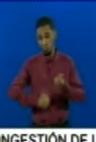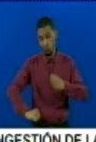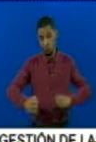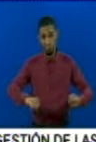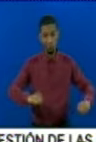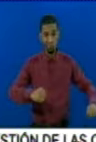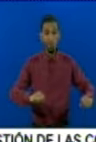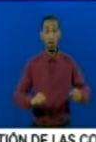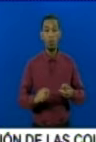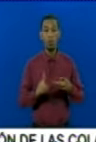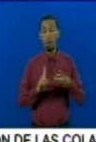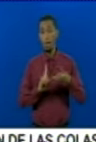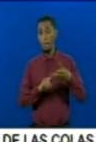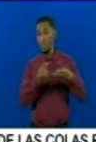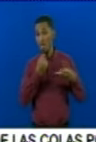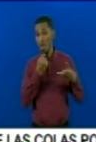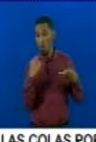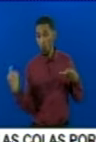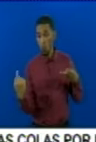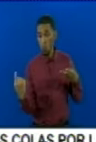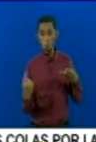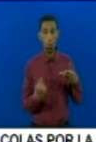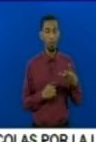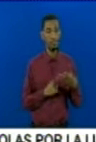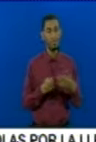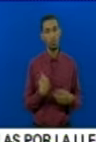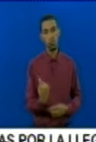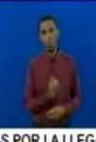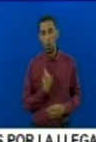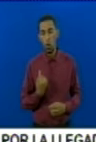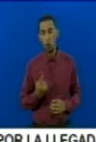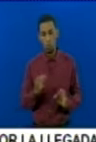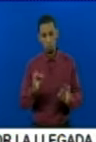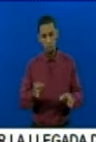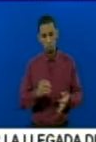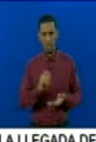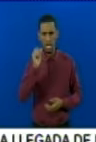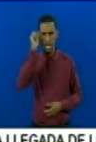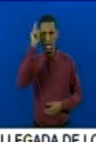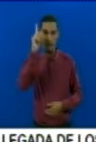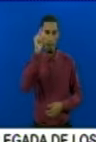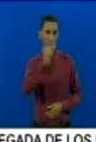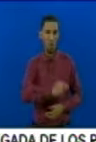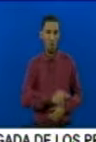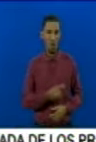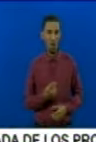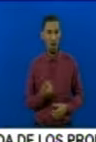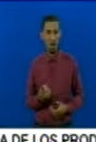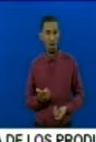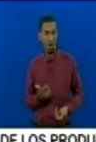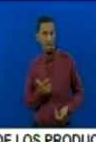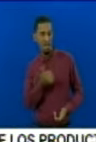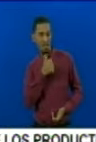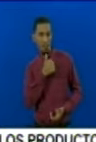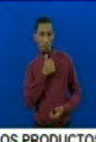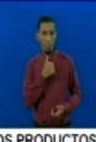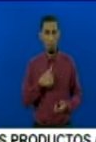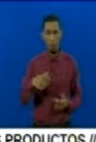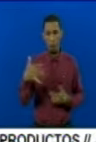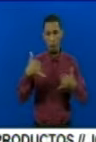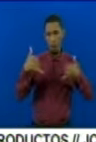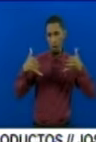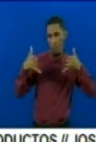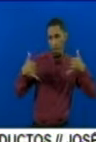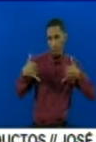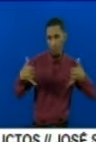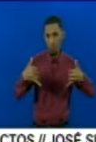que viven solos. Nosotros tenemos que decir que esta política la gente la criticó, muchas personas llamaban, porque bueno, iban a